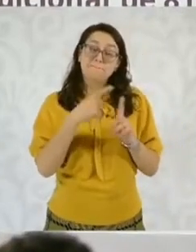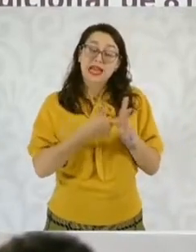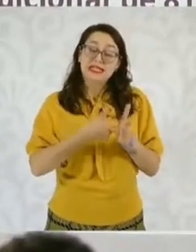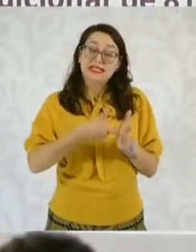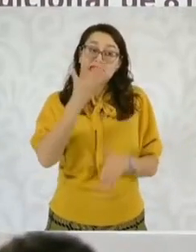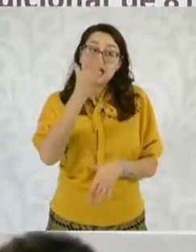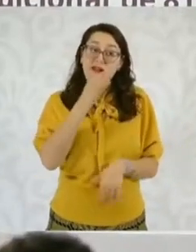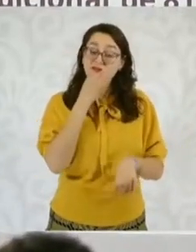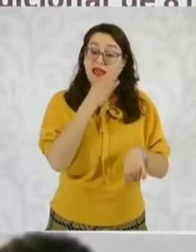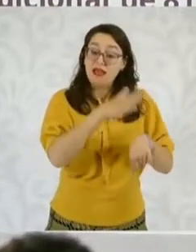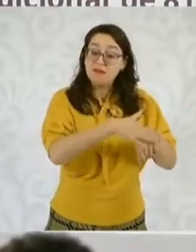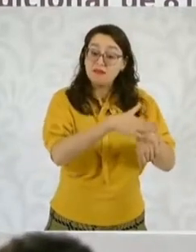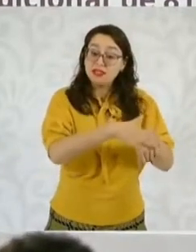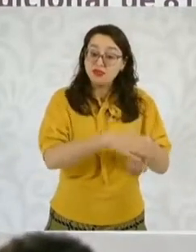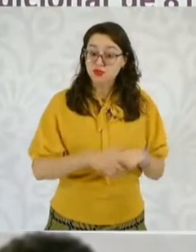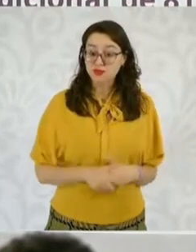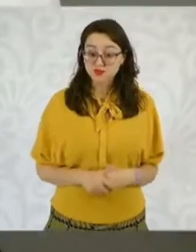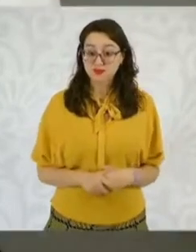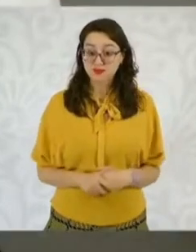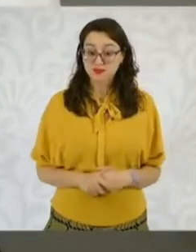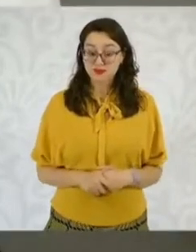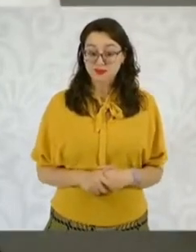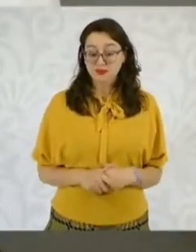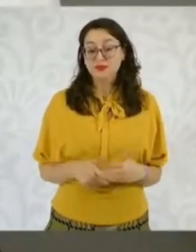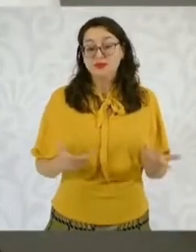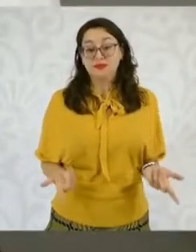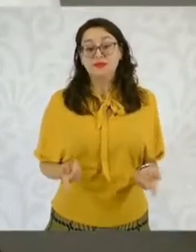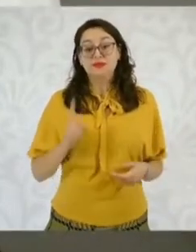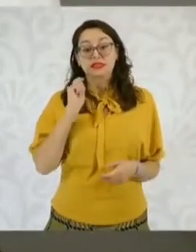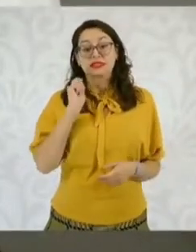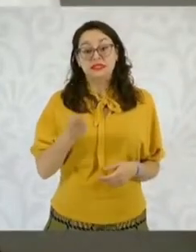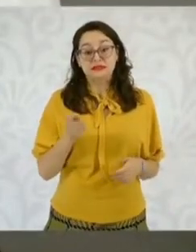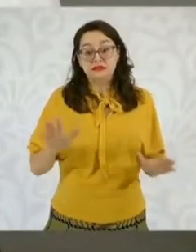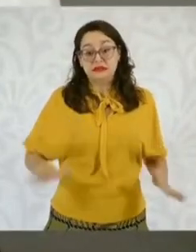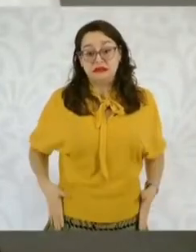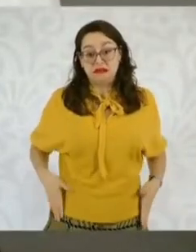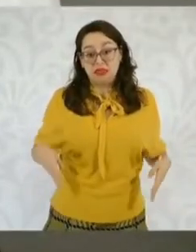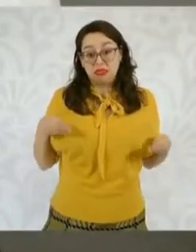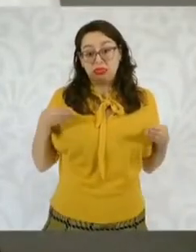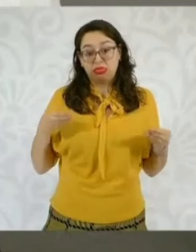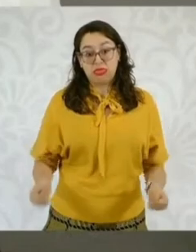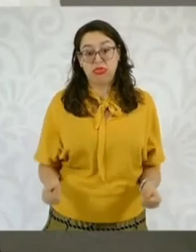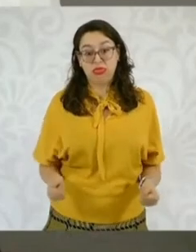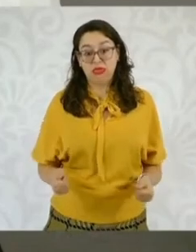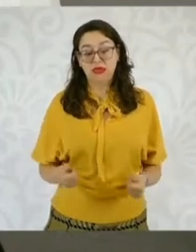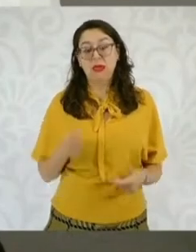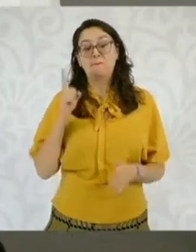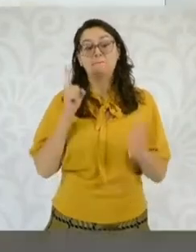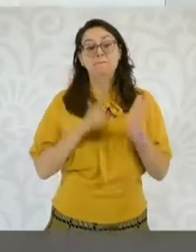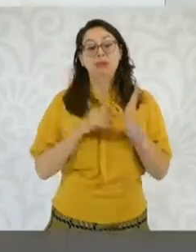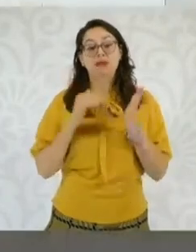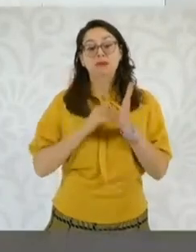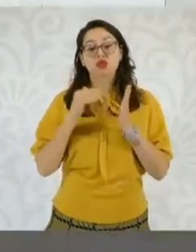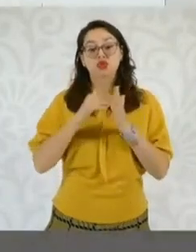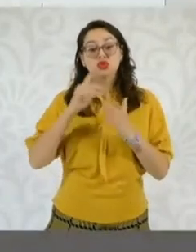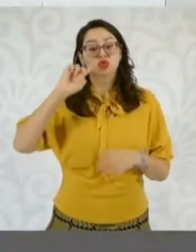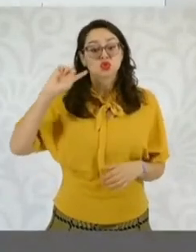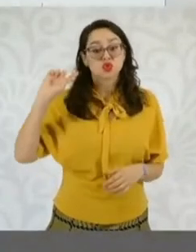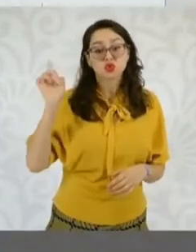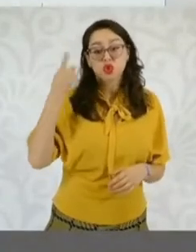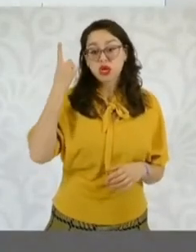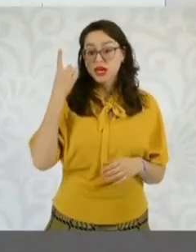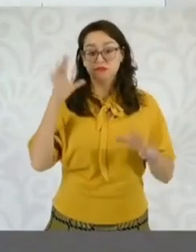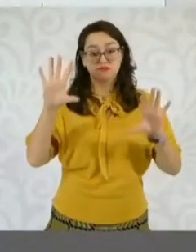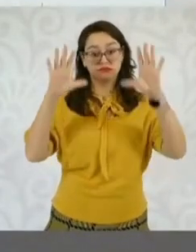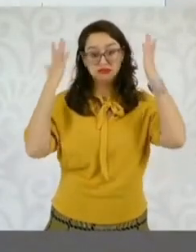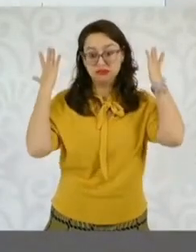precio de sus refrigeradores. Esto representa un desembolso adicional para esas familias de casi 1,000 millones de dólares, de un día